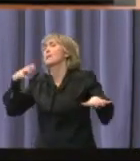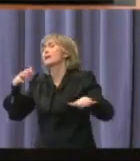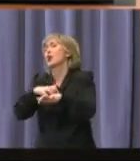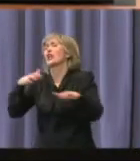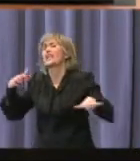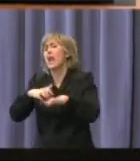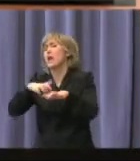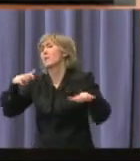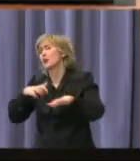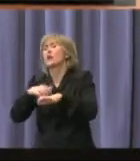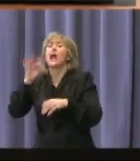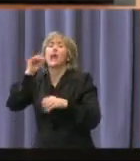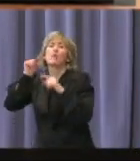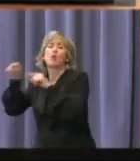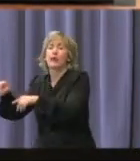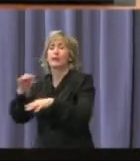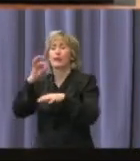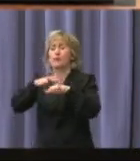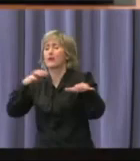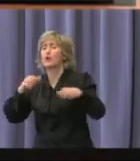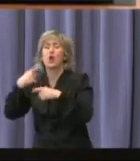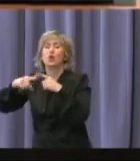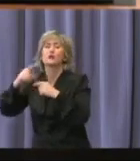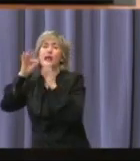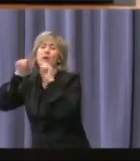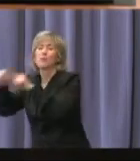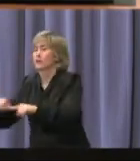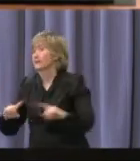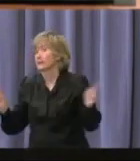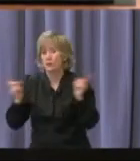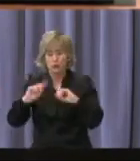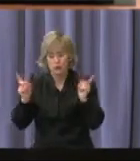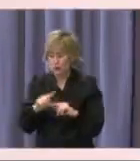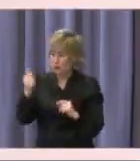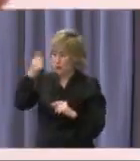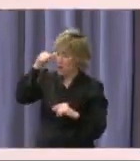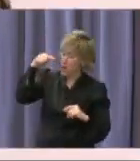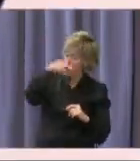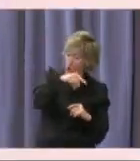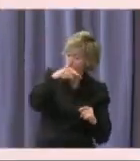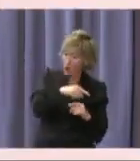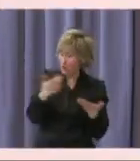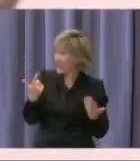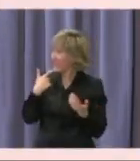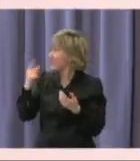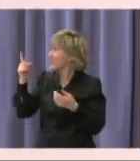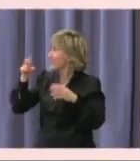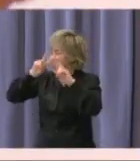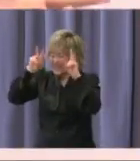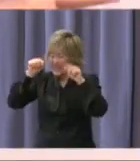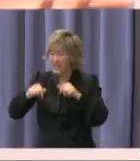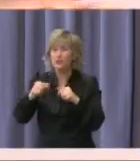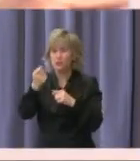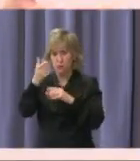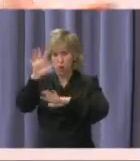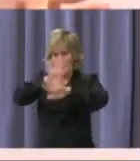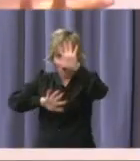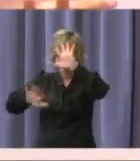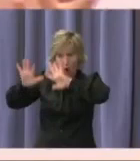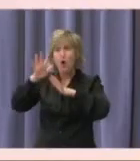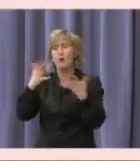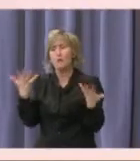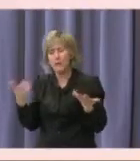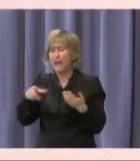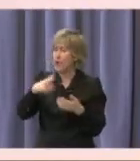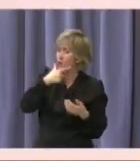desmontarlas. Hay personas complicadas, y a mí que me dejen de tonterías. Yo conocí a mujeres muy complicadas, pero anda, que hombres complicados. Quiero